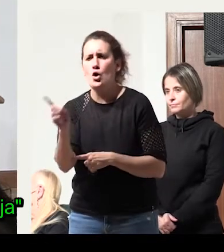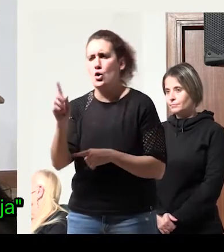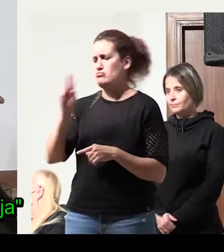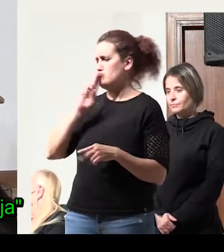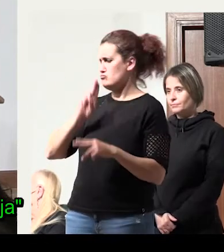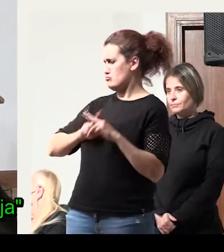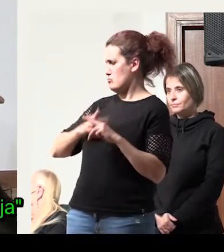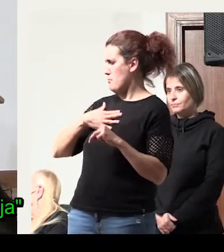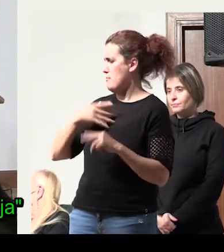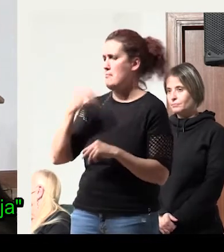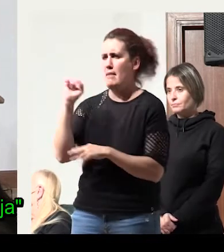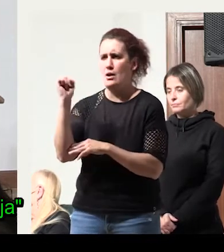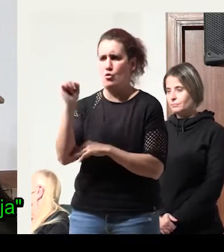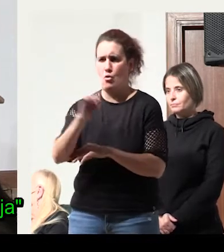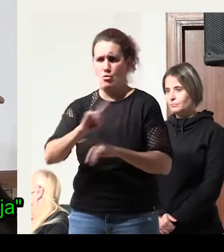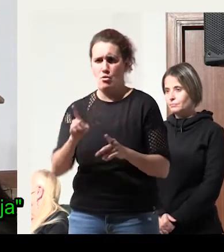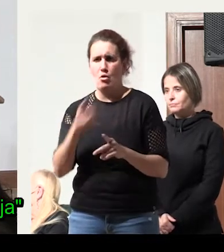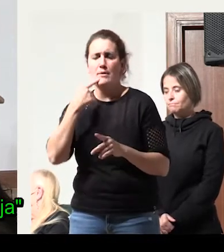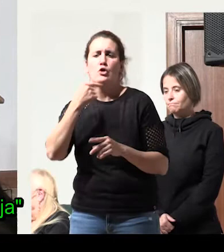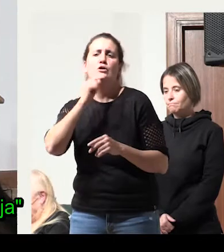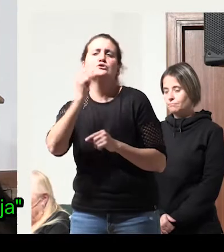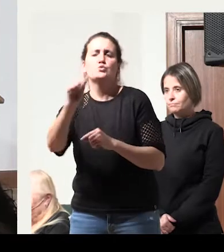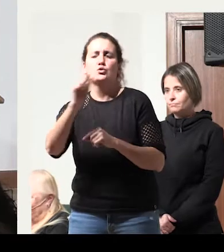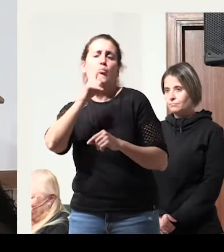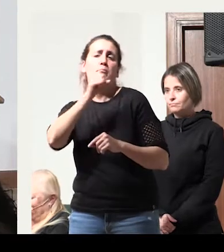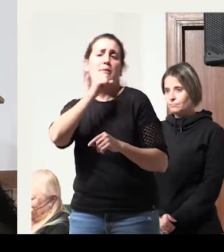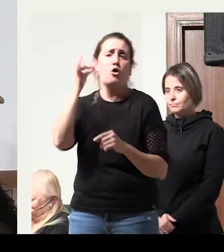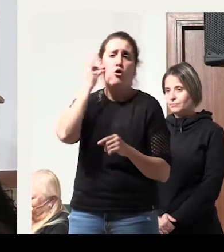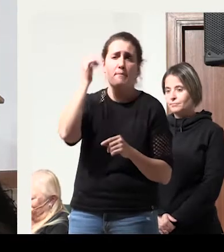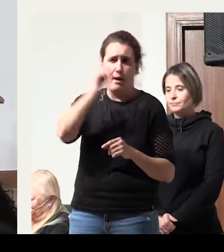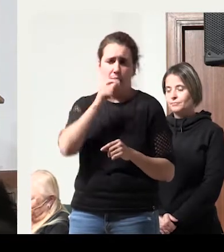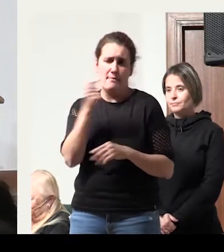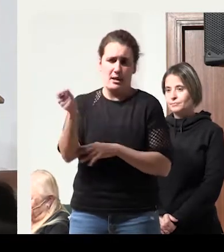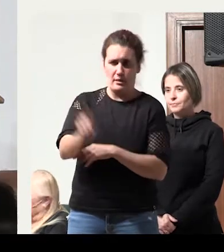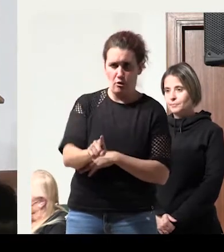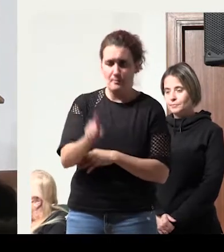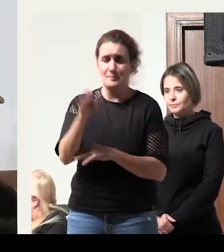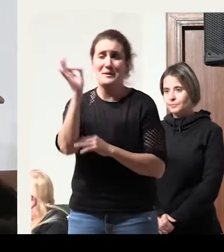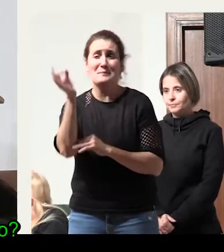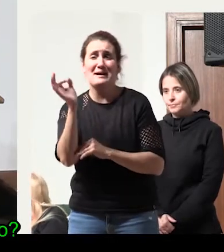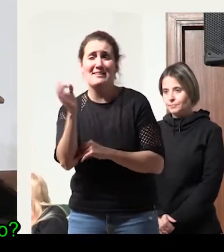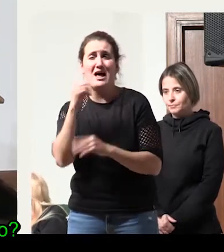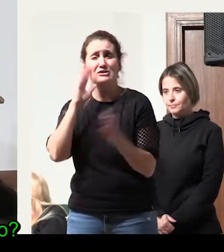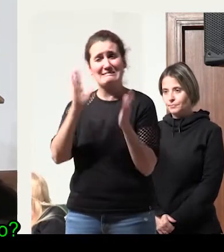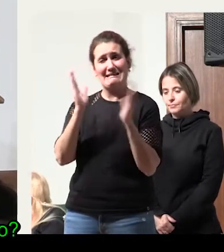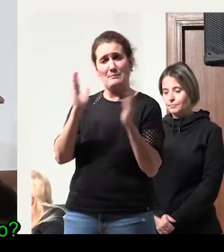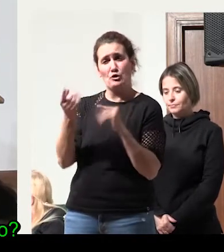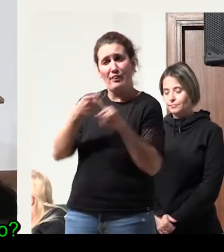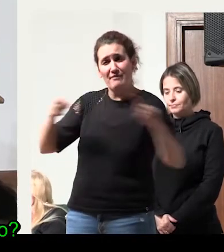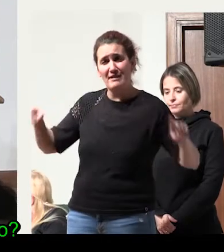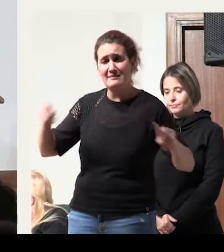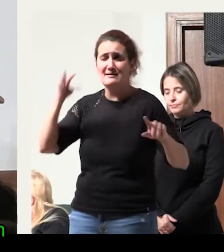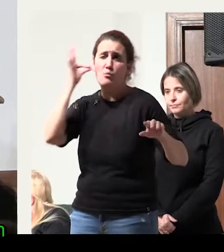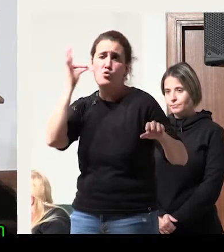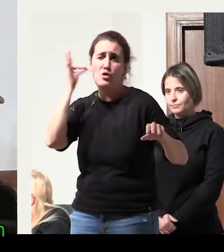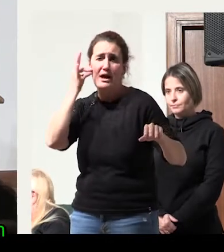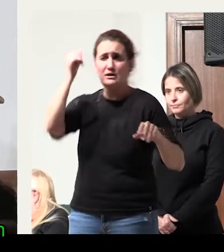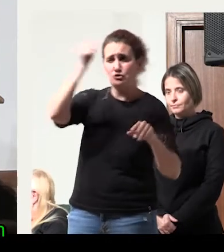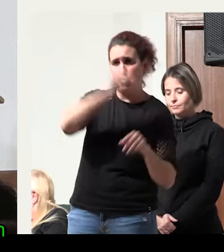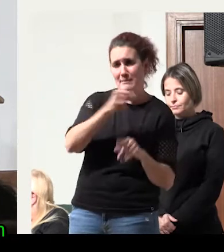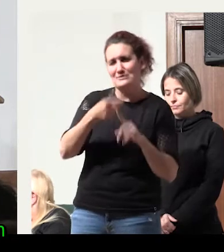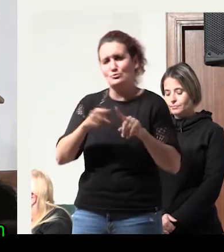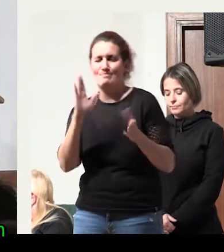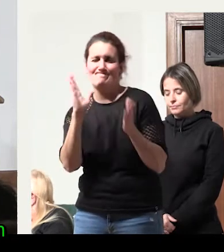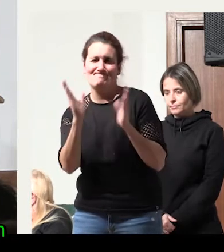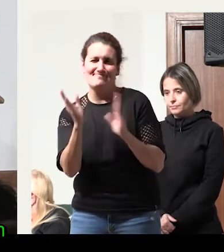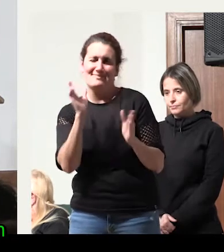como un insulto, bueno, pues con viejo o vieja sería parecido. Y es verdad que hay un tratamiento diferente en mujeres y en hombres, ¿no? Entonces, bueno,